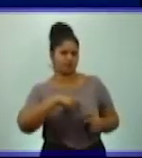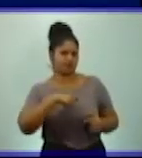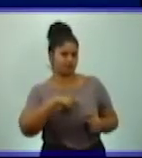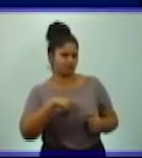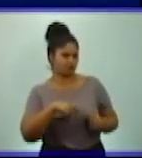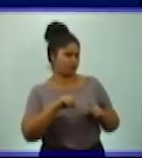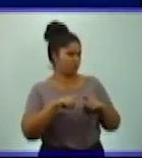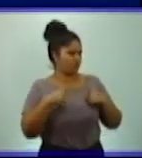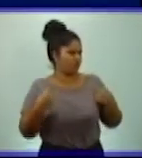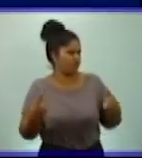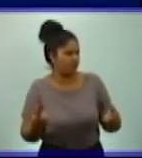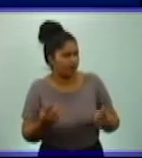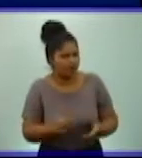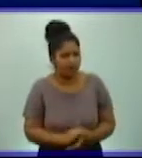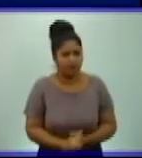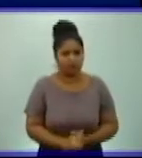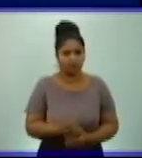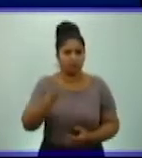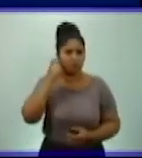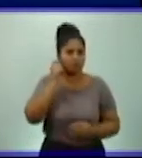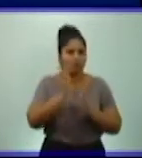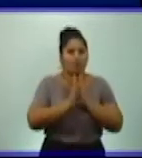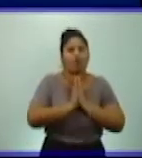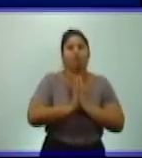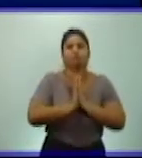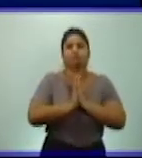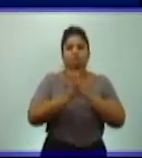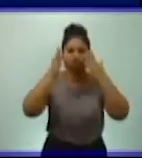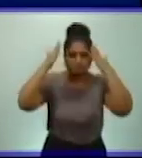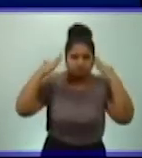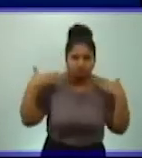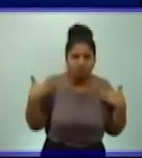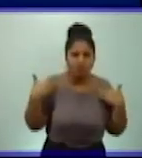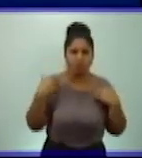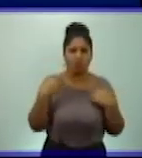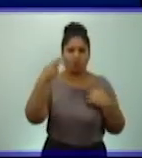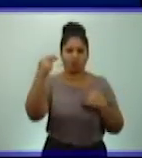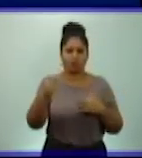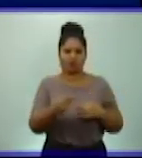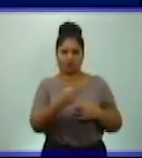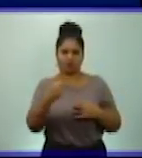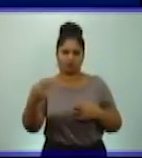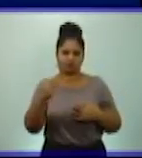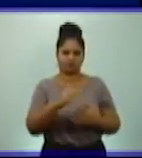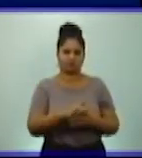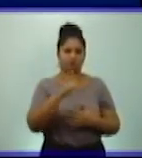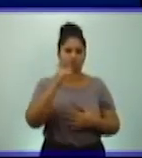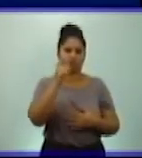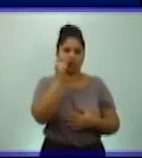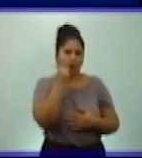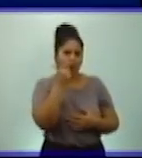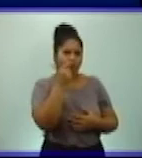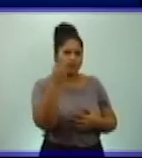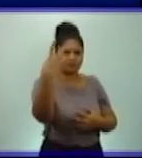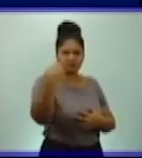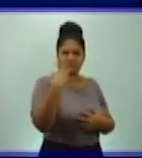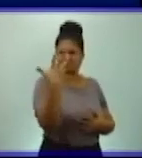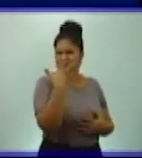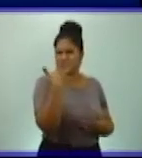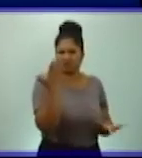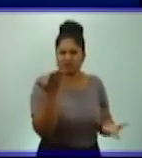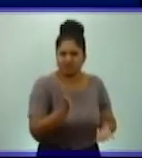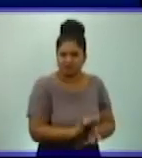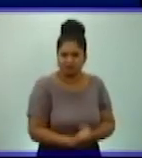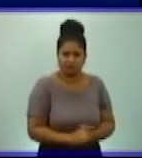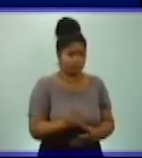ya estamos hablando de una monja. ¿A qué hombre pudiera estar dirigiéndose con semejantes calificativos. ¿Quién pudiera